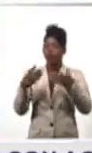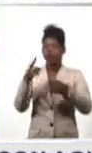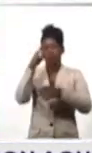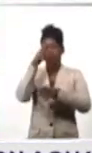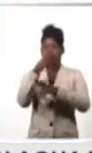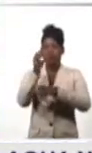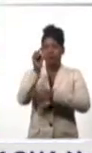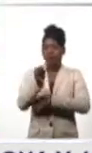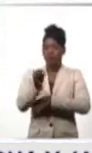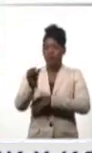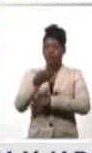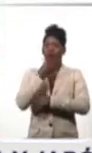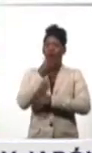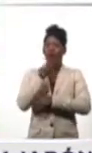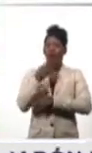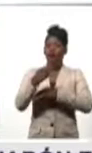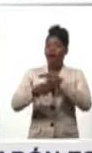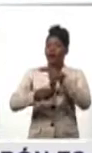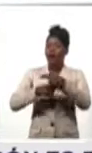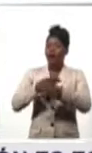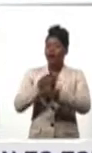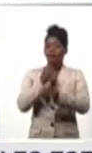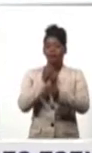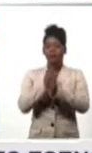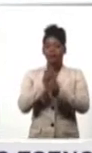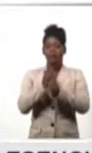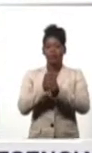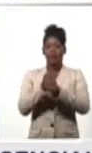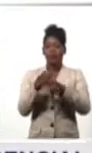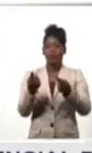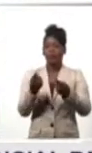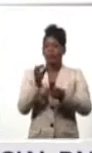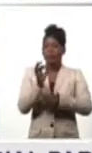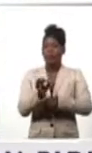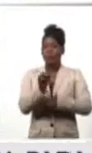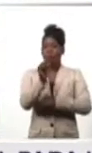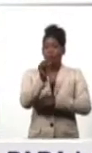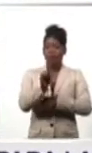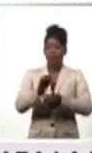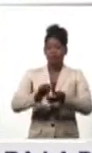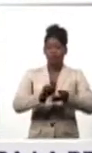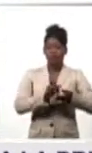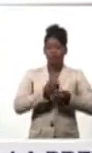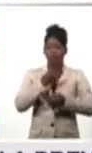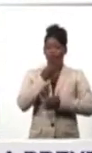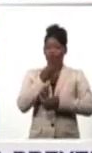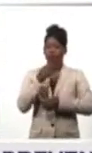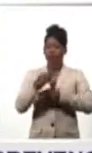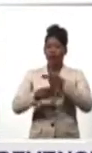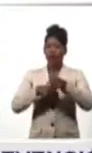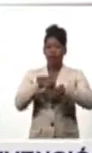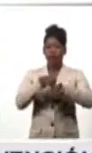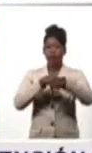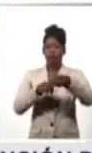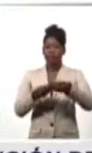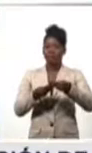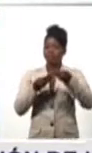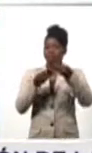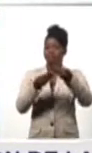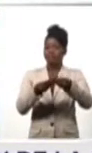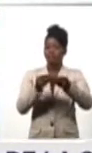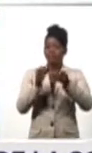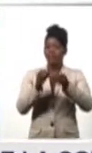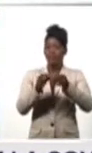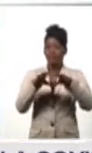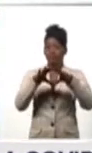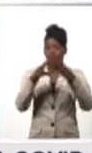en esta batalla, porque vamos a estar hablando del joven que obtuvo en el premio reciente a propósito del medio ambiente,